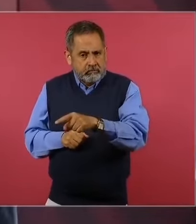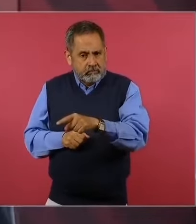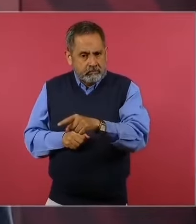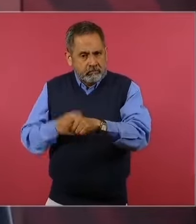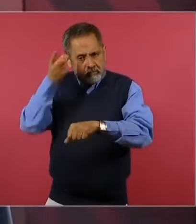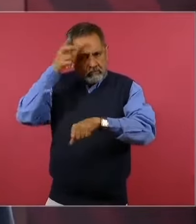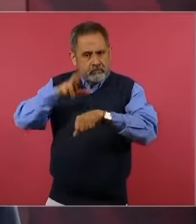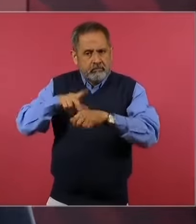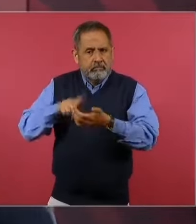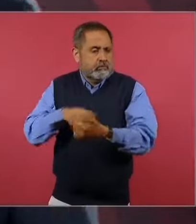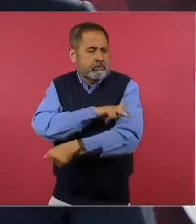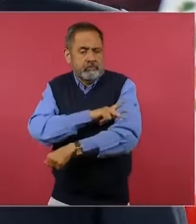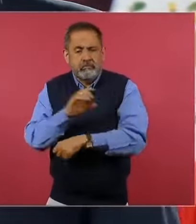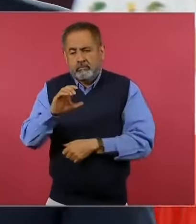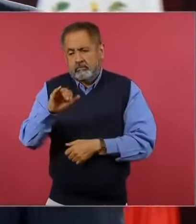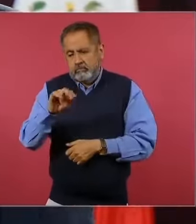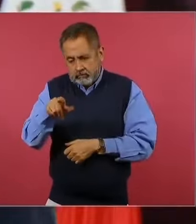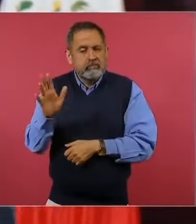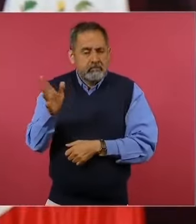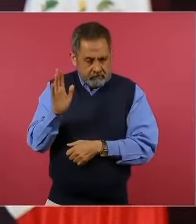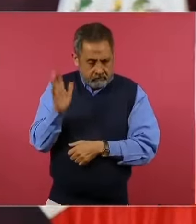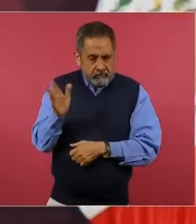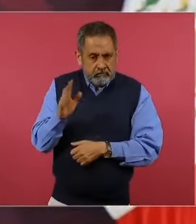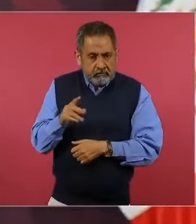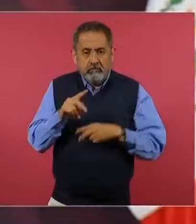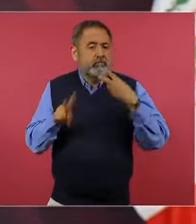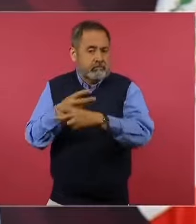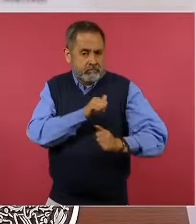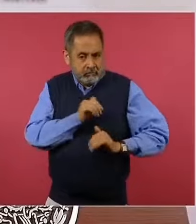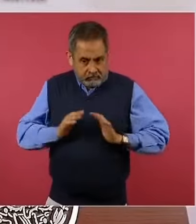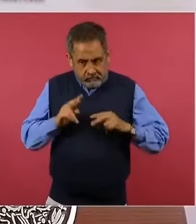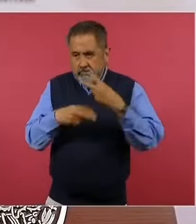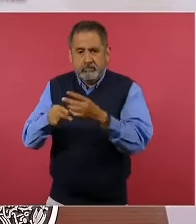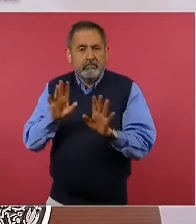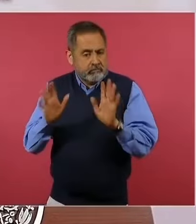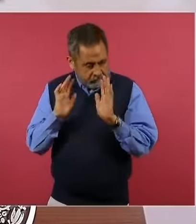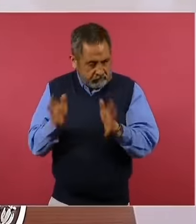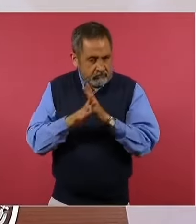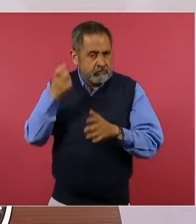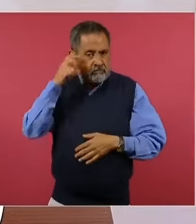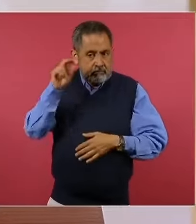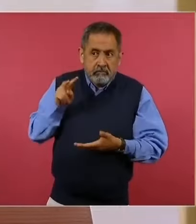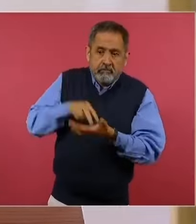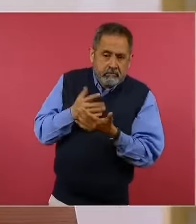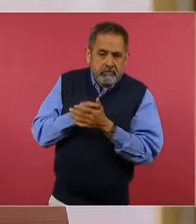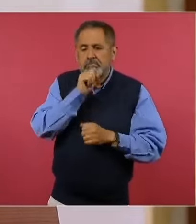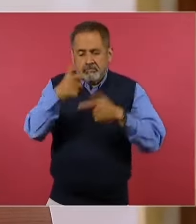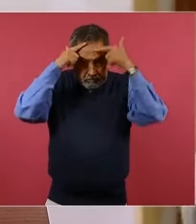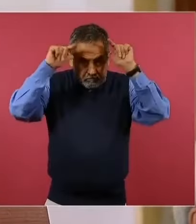la directora de Protección Civil, ya está el ejército en Quintana Roo, desde luego